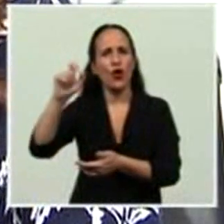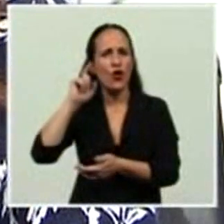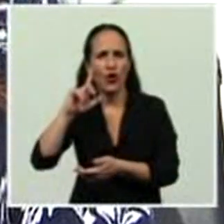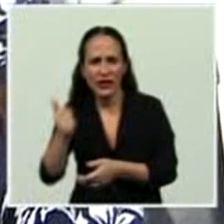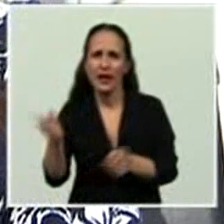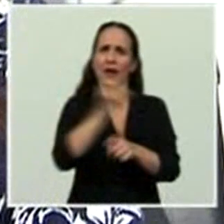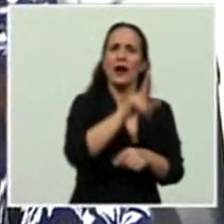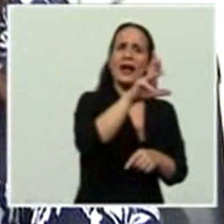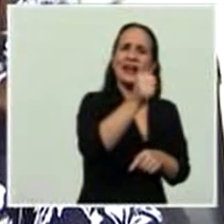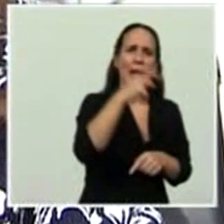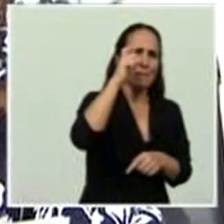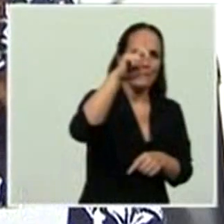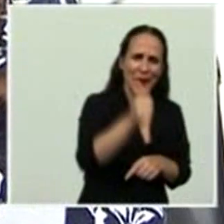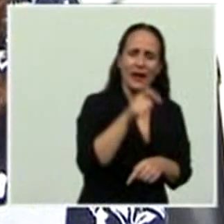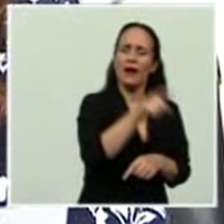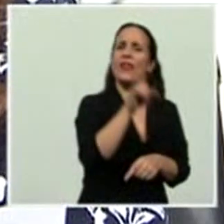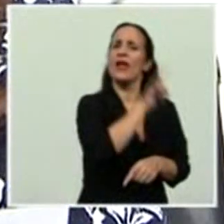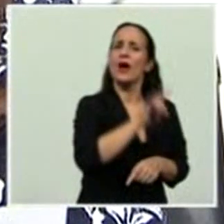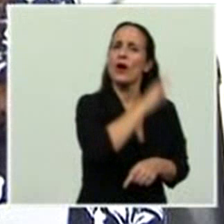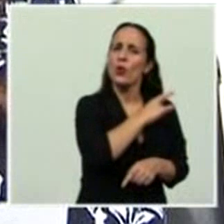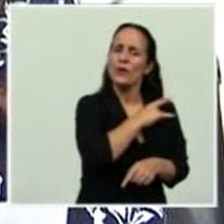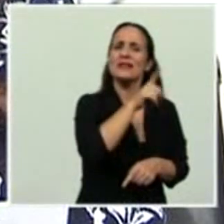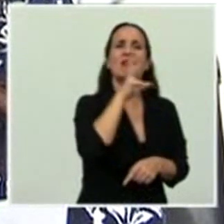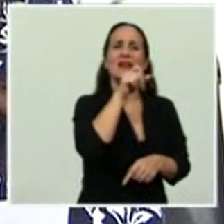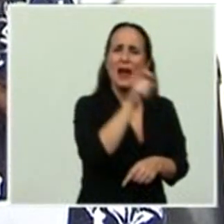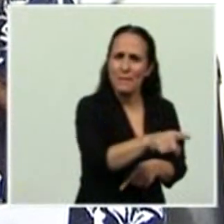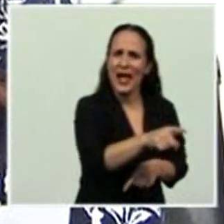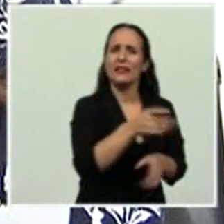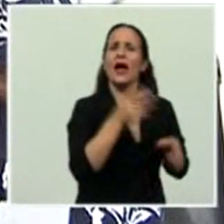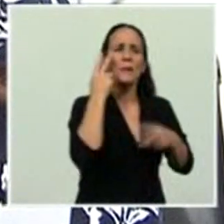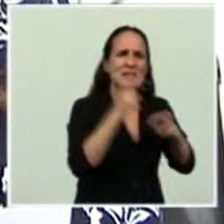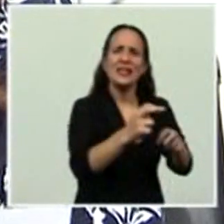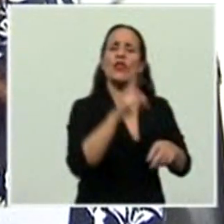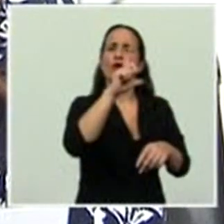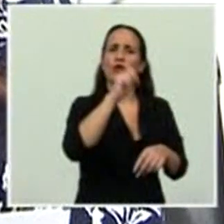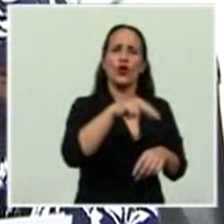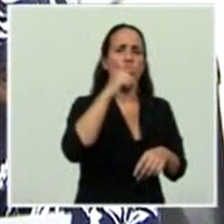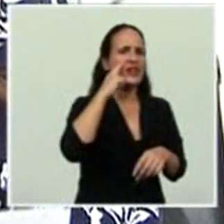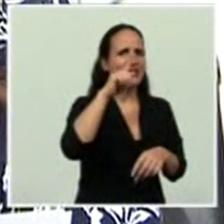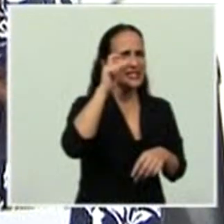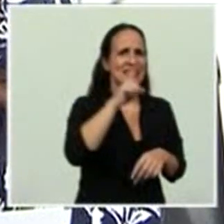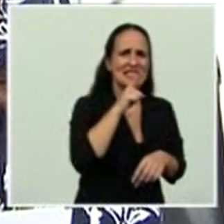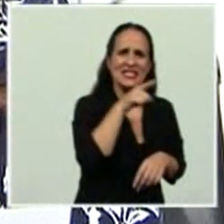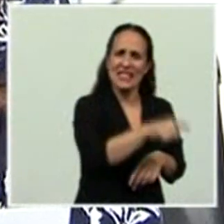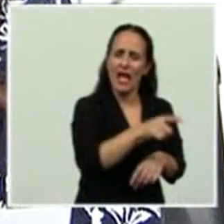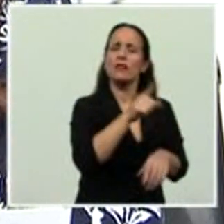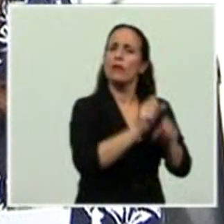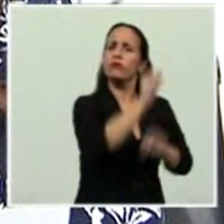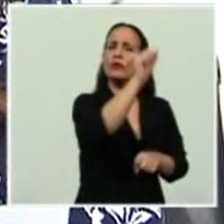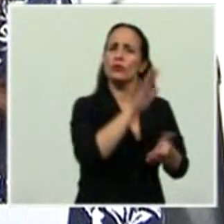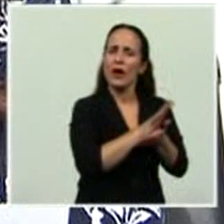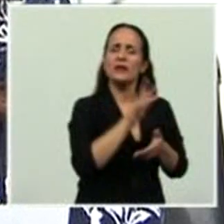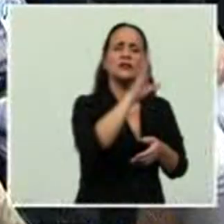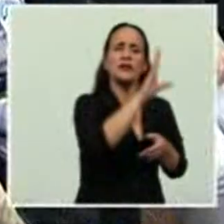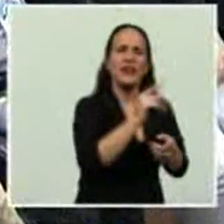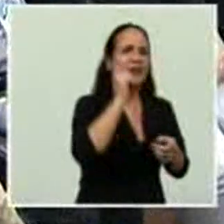rapela profesor en mérito de la Universidad Nacional de la plata investigador superior del conicet es licenciado en geoquímica doctor